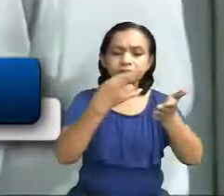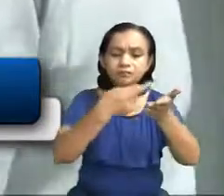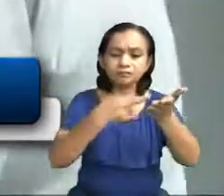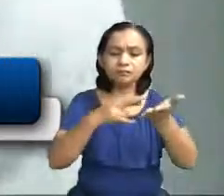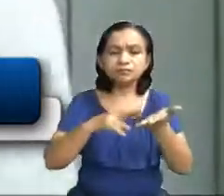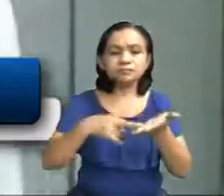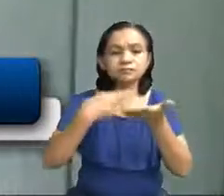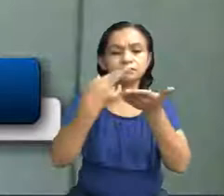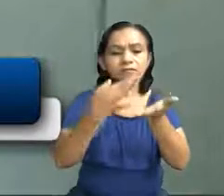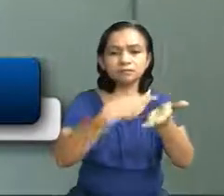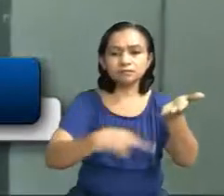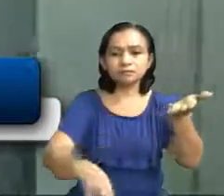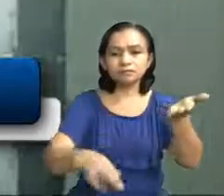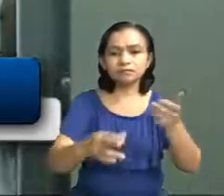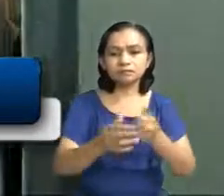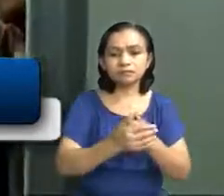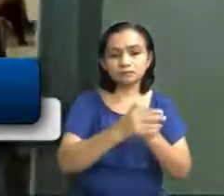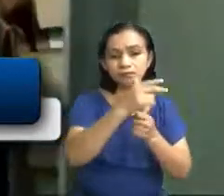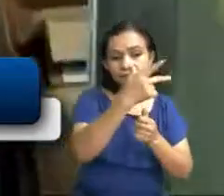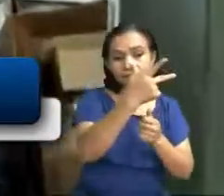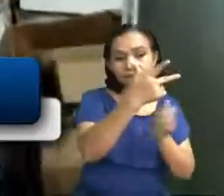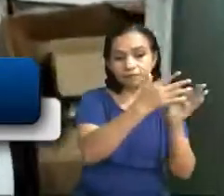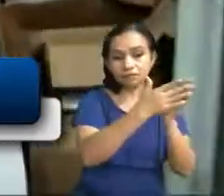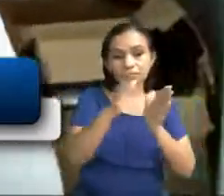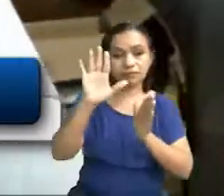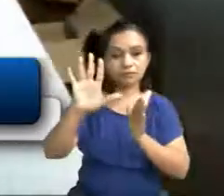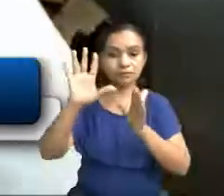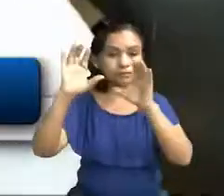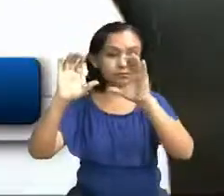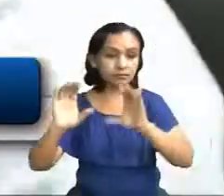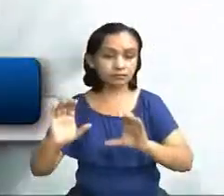Belmonte? Es horario de oficina, ¿verdad? De 8 a 5